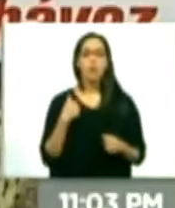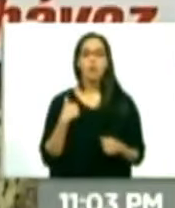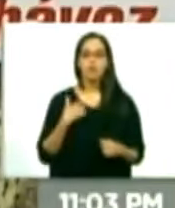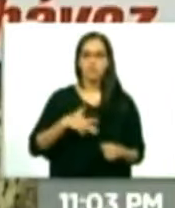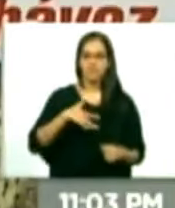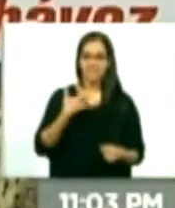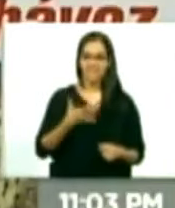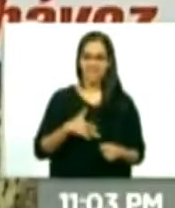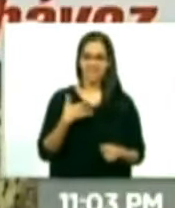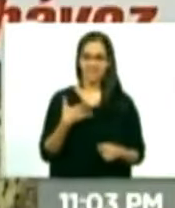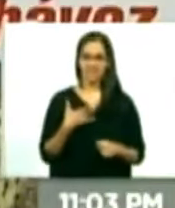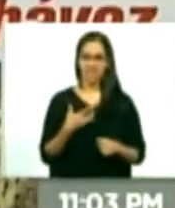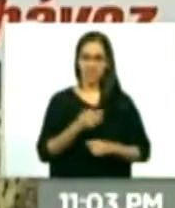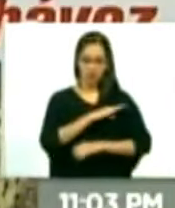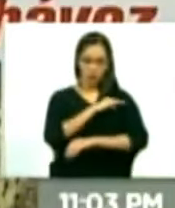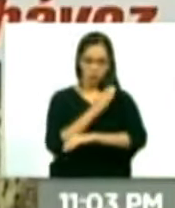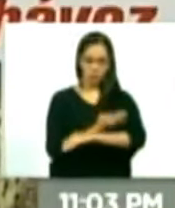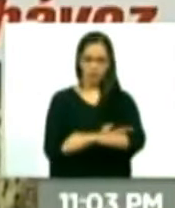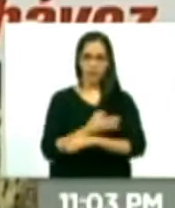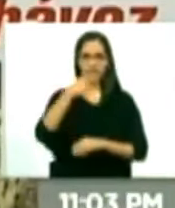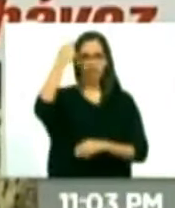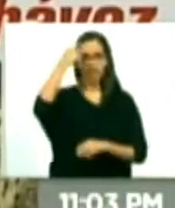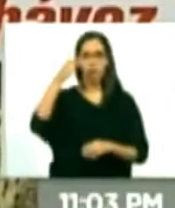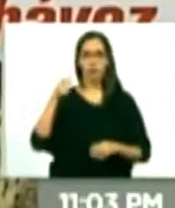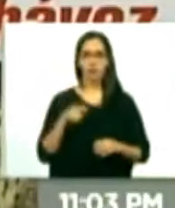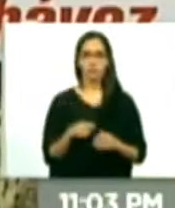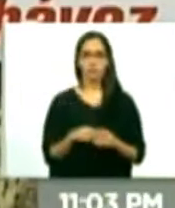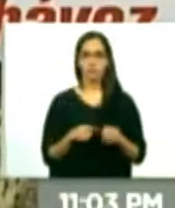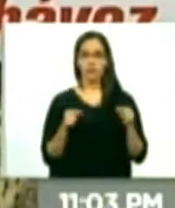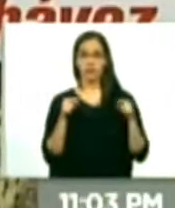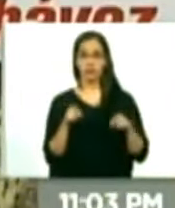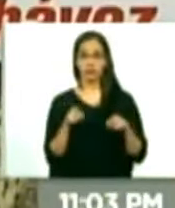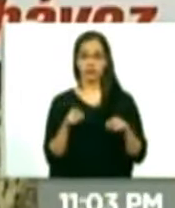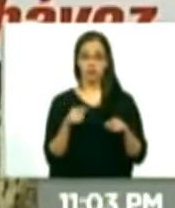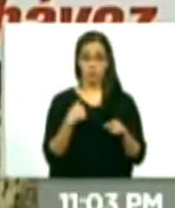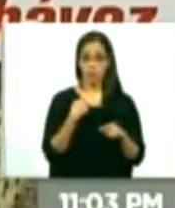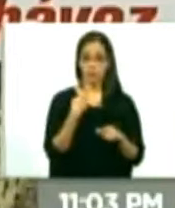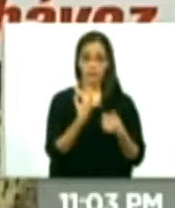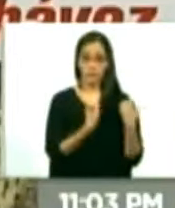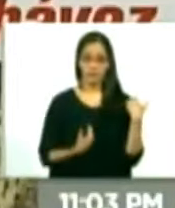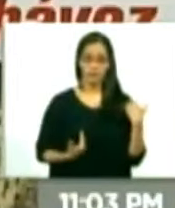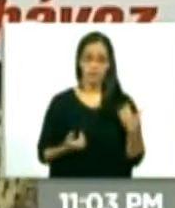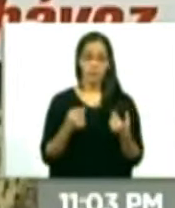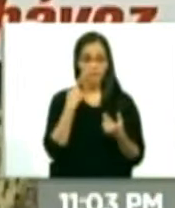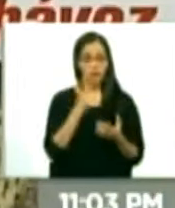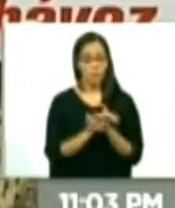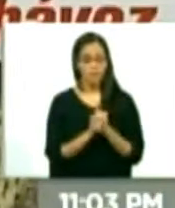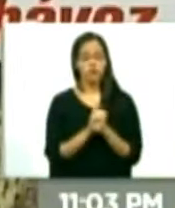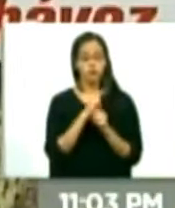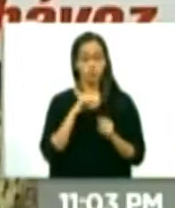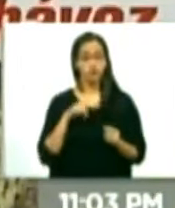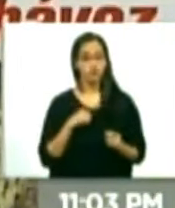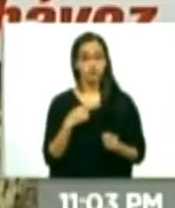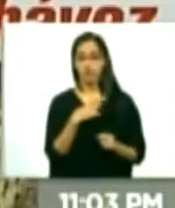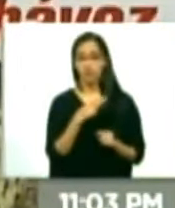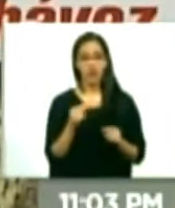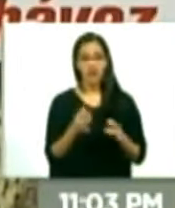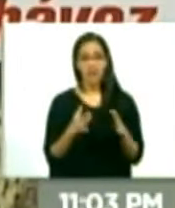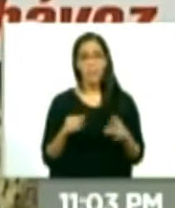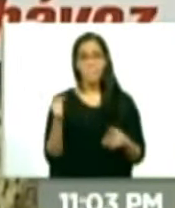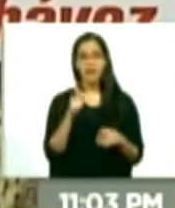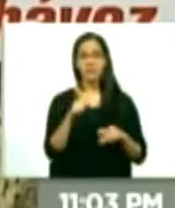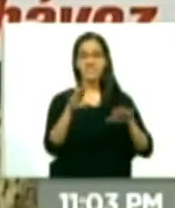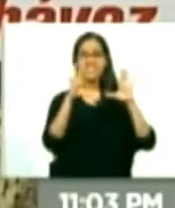siente la fuerza del pueblo. Así como en aquel momento le dije al presidente: mire, compañero, nosotros no ganamos menos de